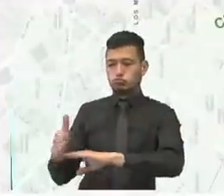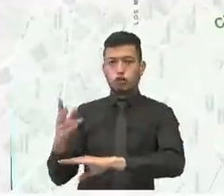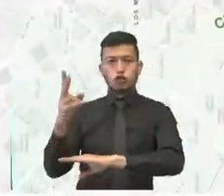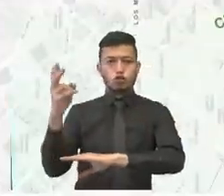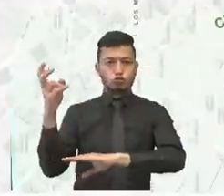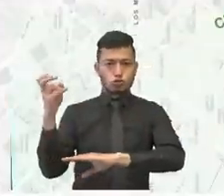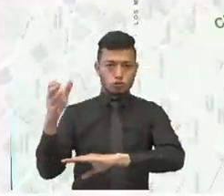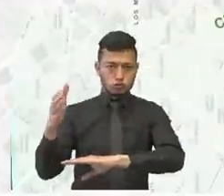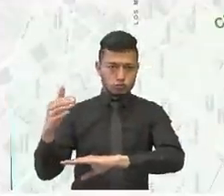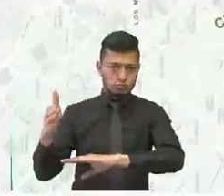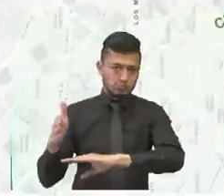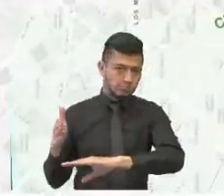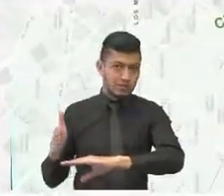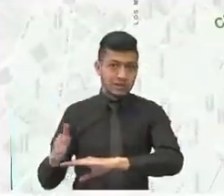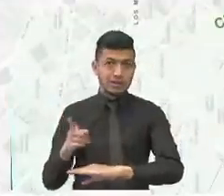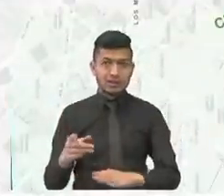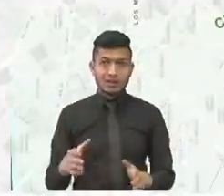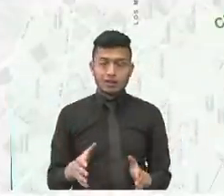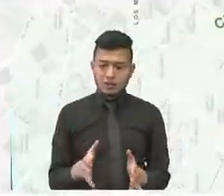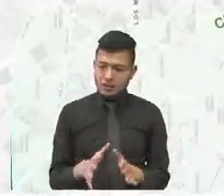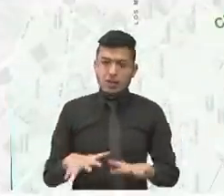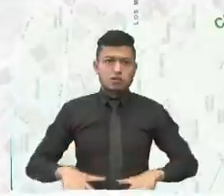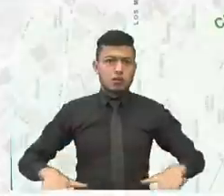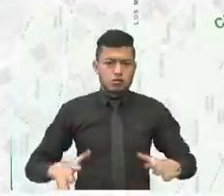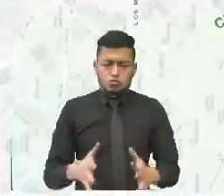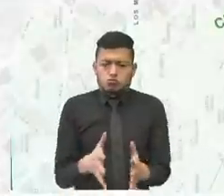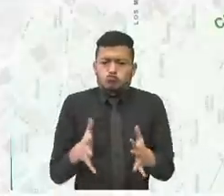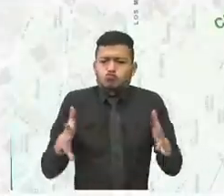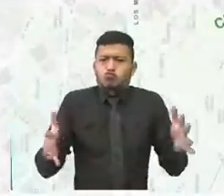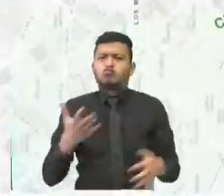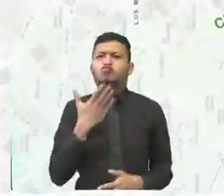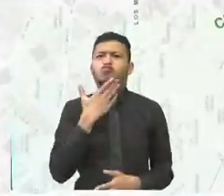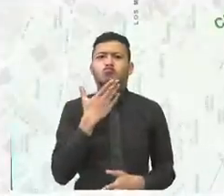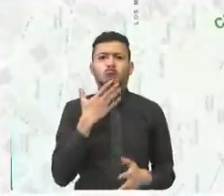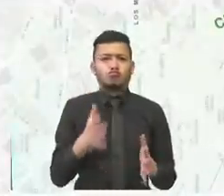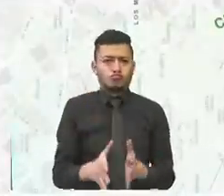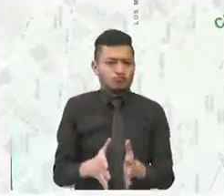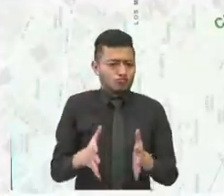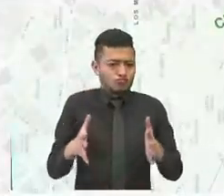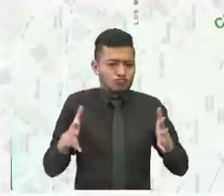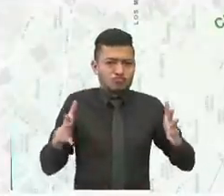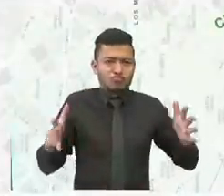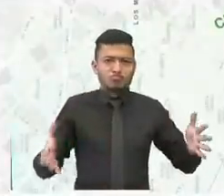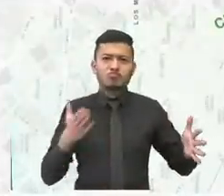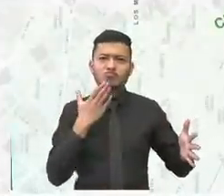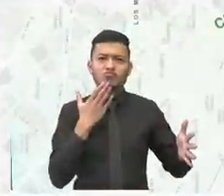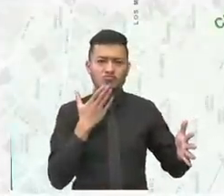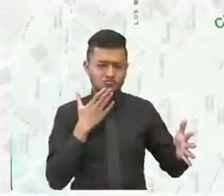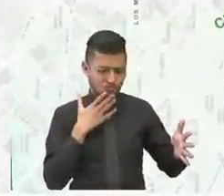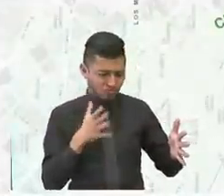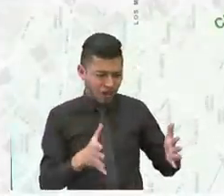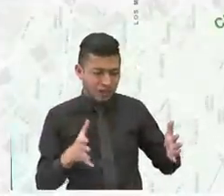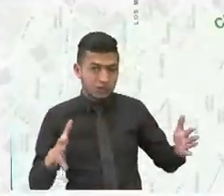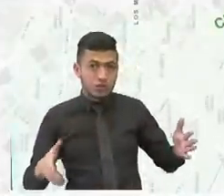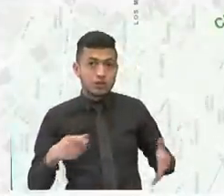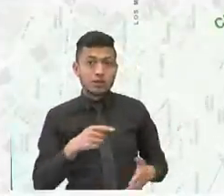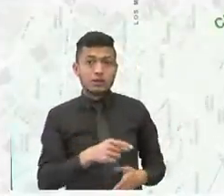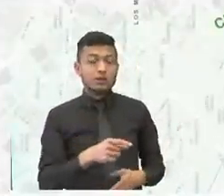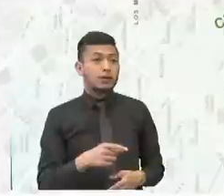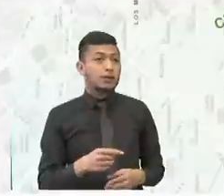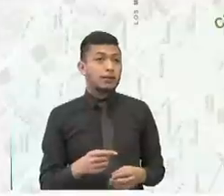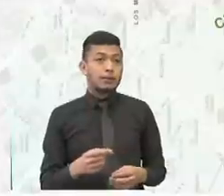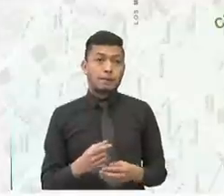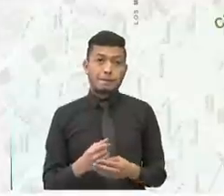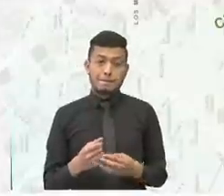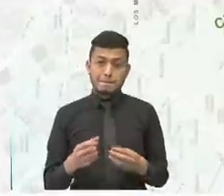es una séptima súper generosa en términos de espacio. Tiene un corredor súper ancho, es muy intensa,